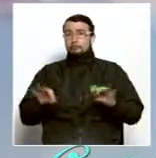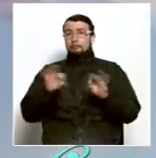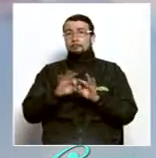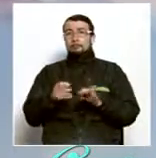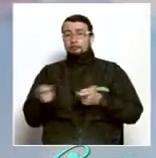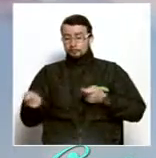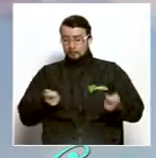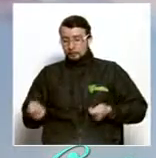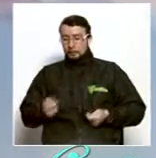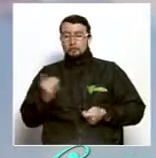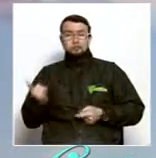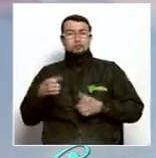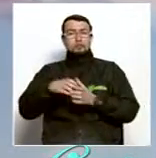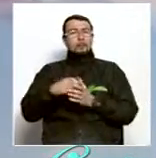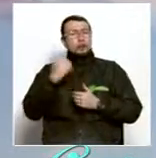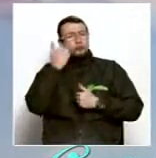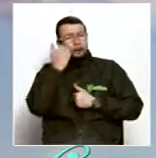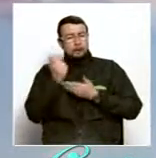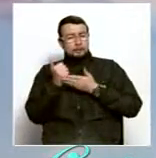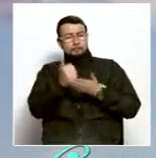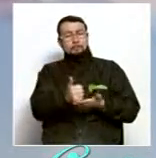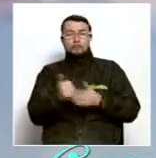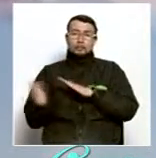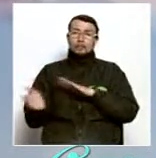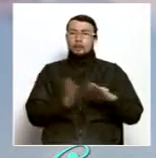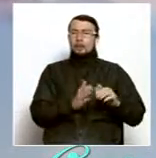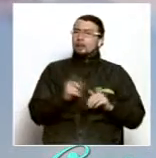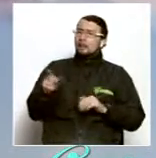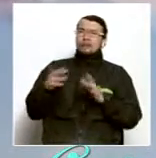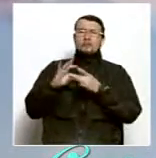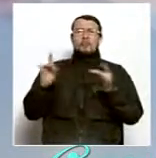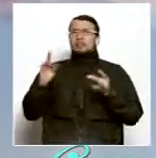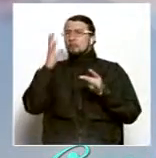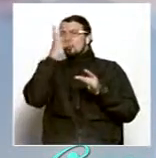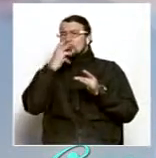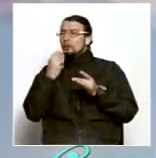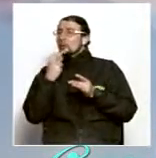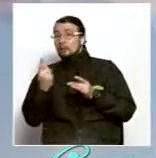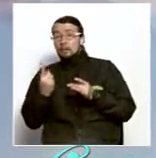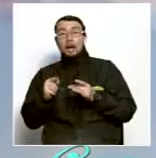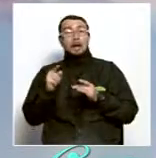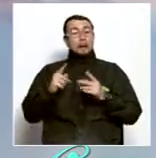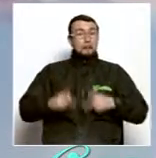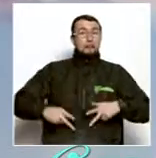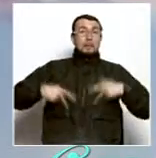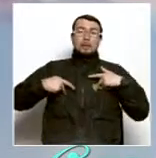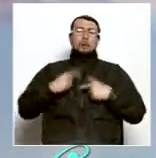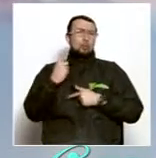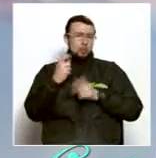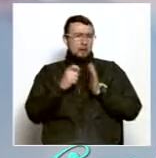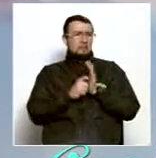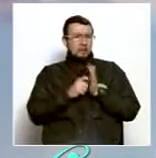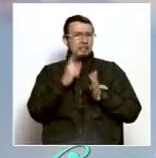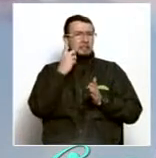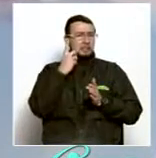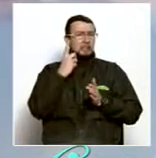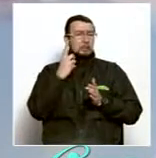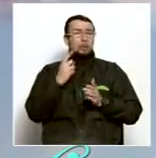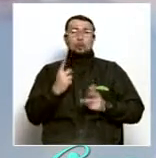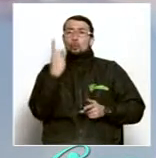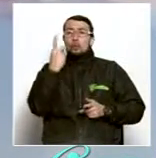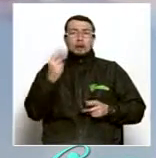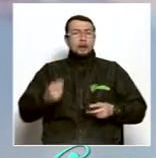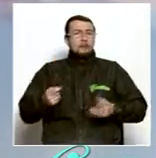de la enfermedad. Hay un adagio muy lindo que dice: uno en la vida podrá ir una vez al día, una vez en la